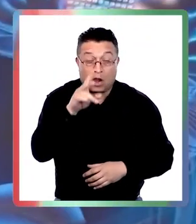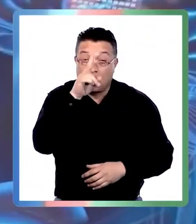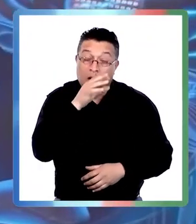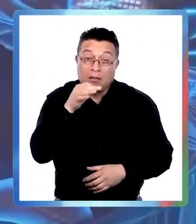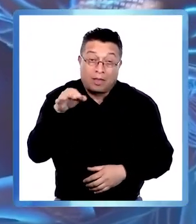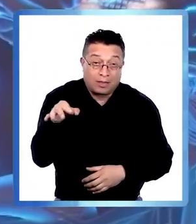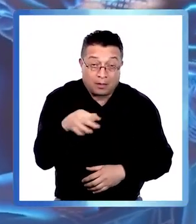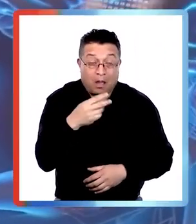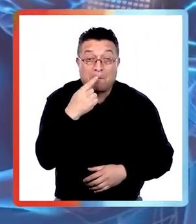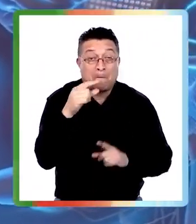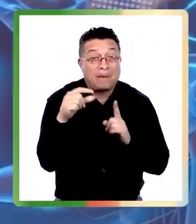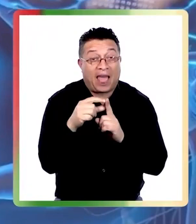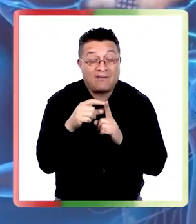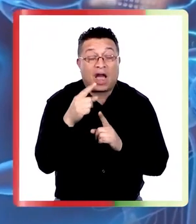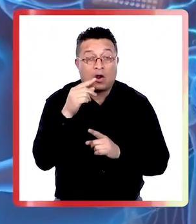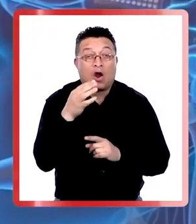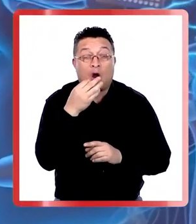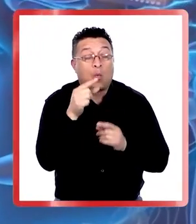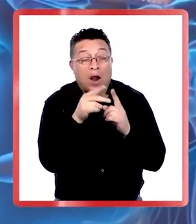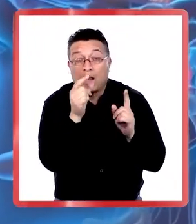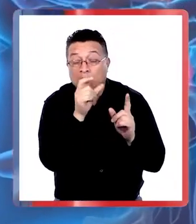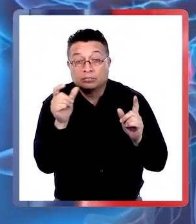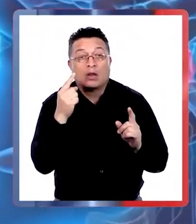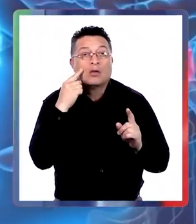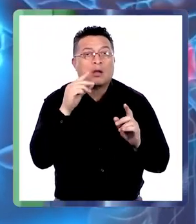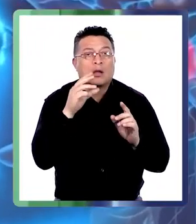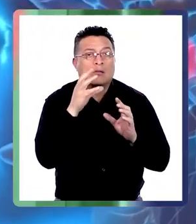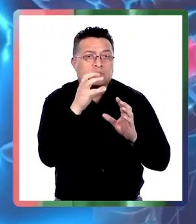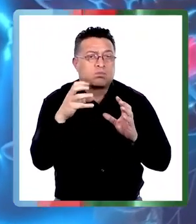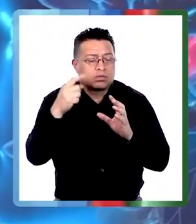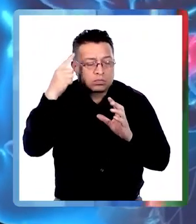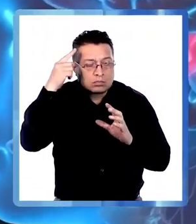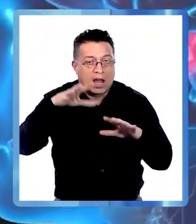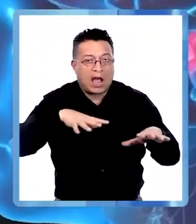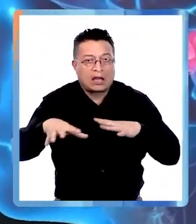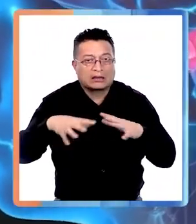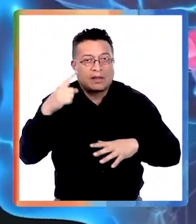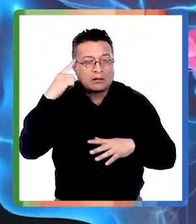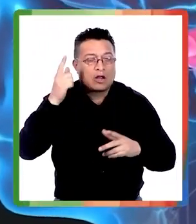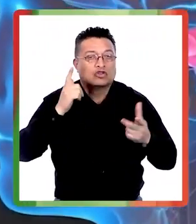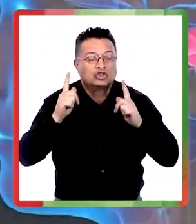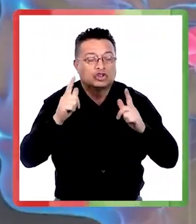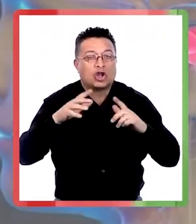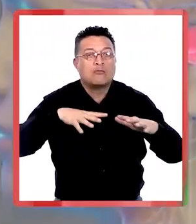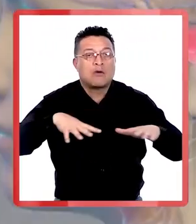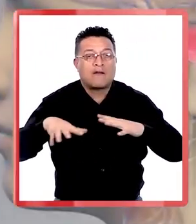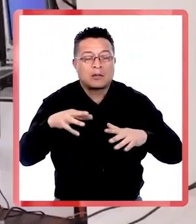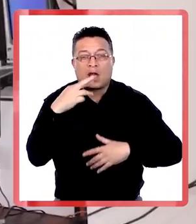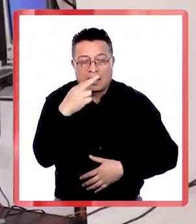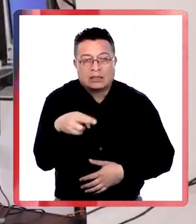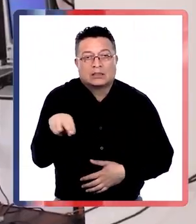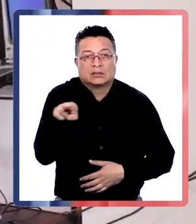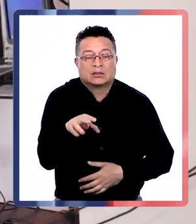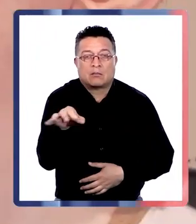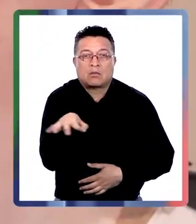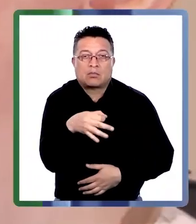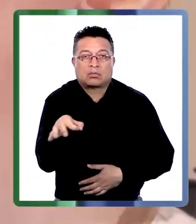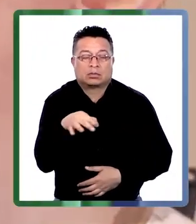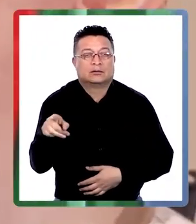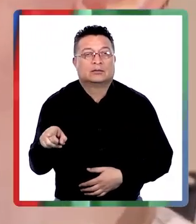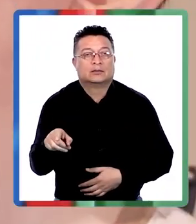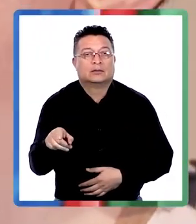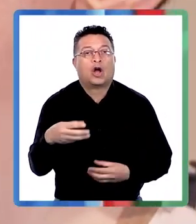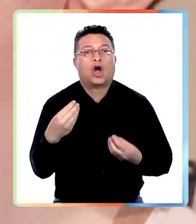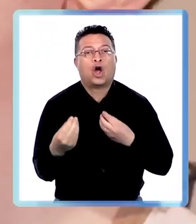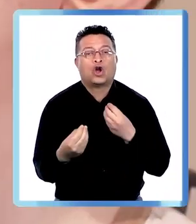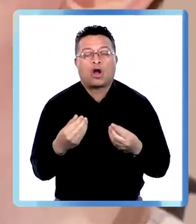una palabra o una frase, decodificamos esa actividad en sonidos y movimientos que repite el avatar. ¿Cómo fue el